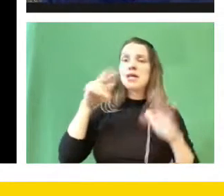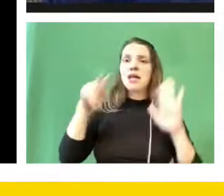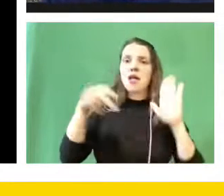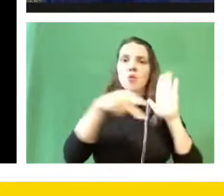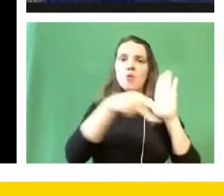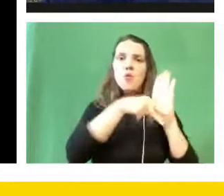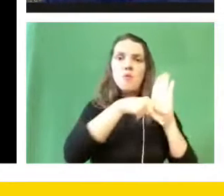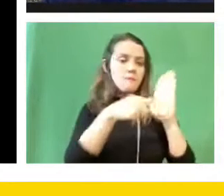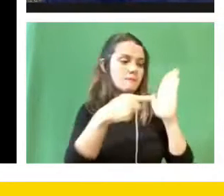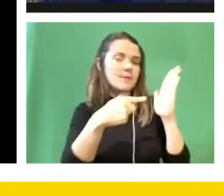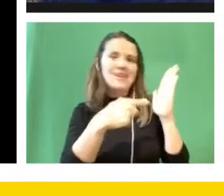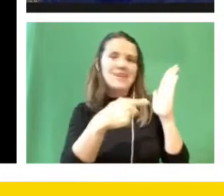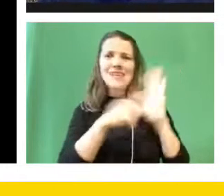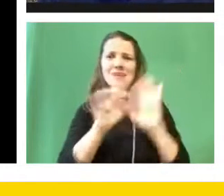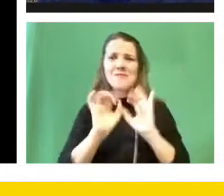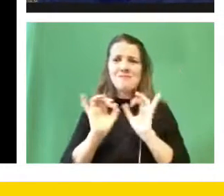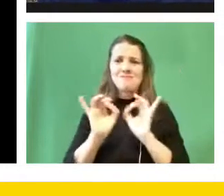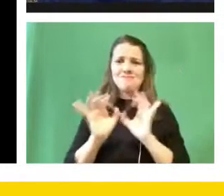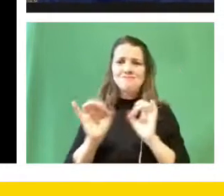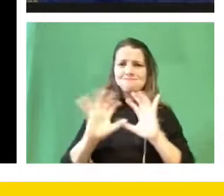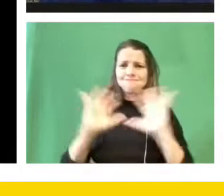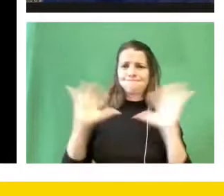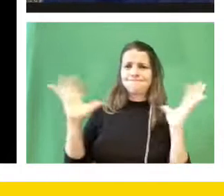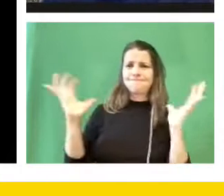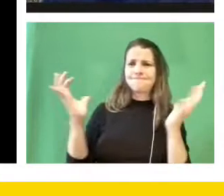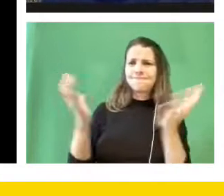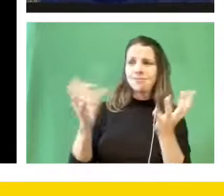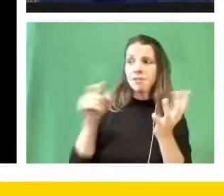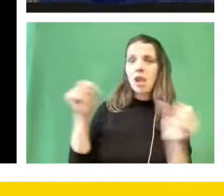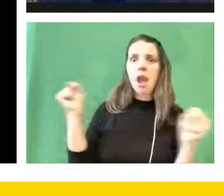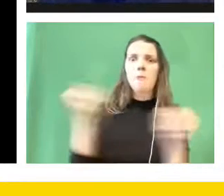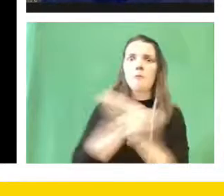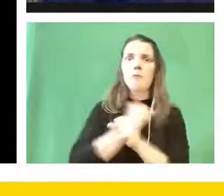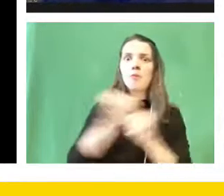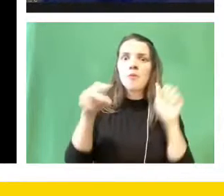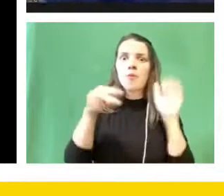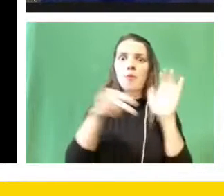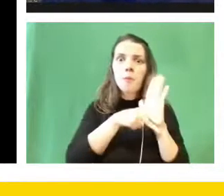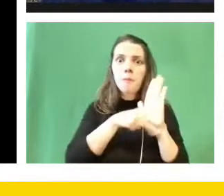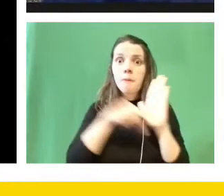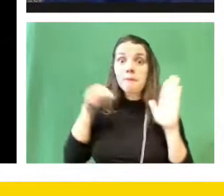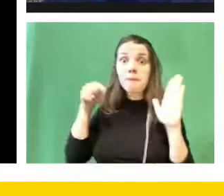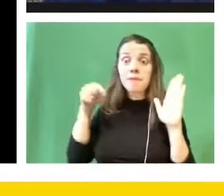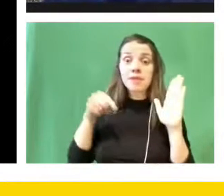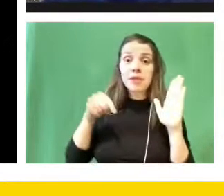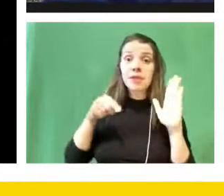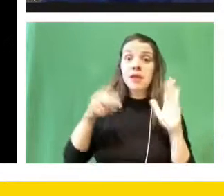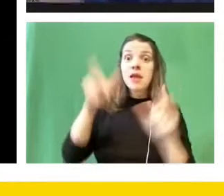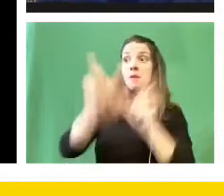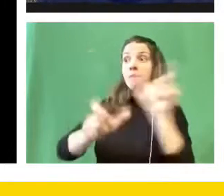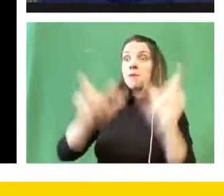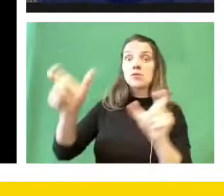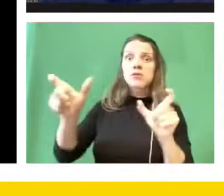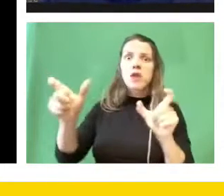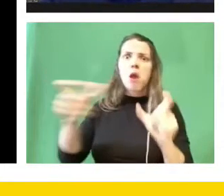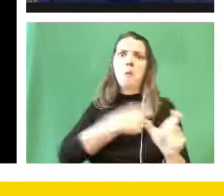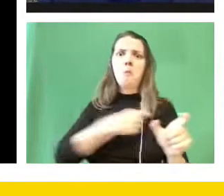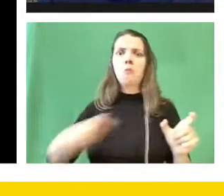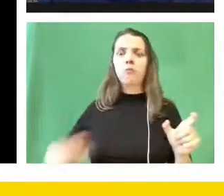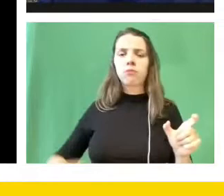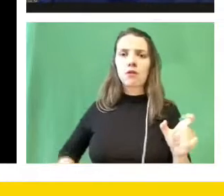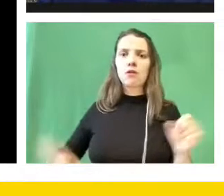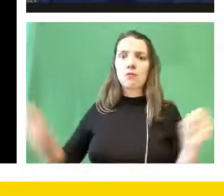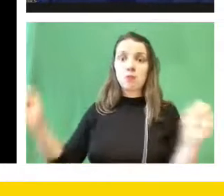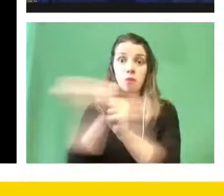de pandemia y tuvo una tramitación muy rápida y fue de mucho consenso político y técnico. La siguiente, por